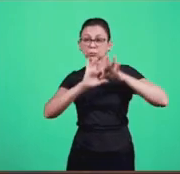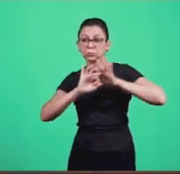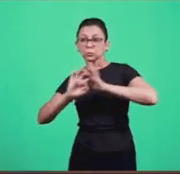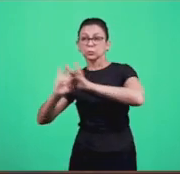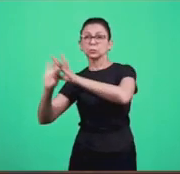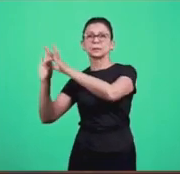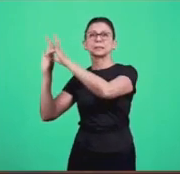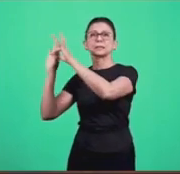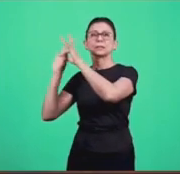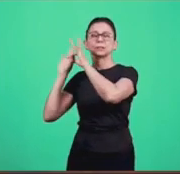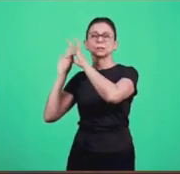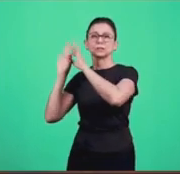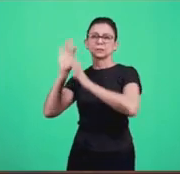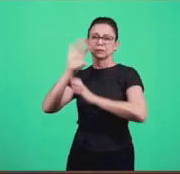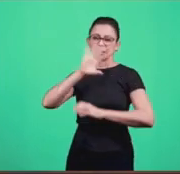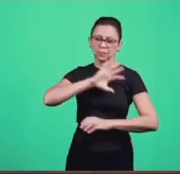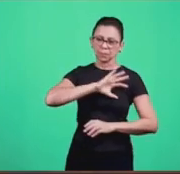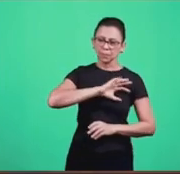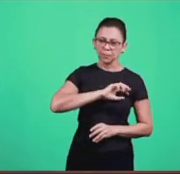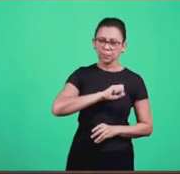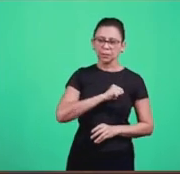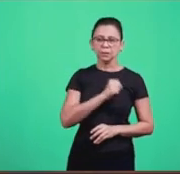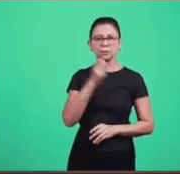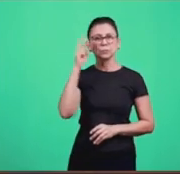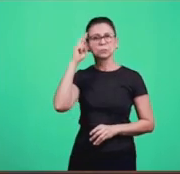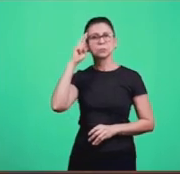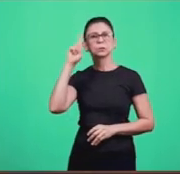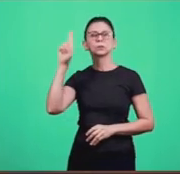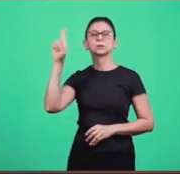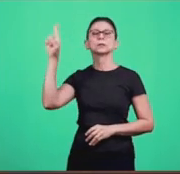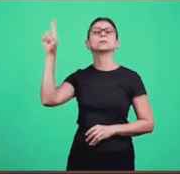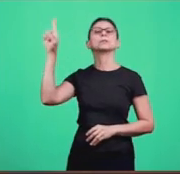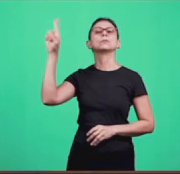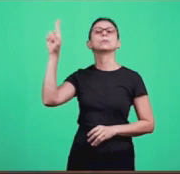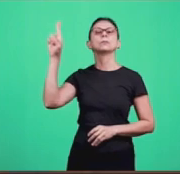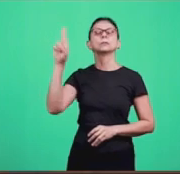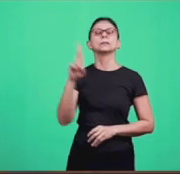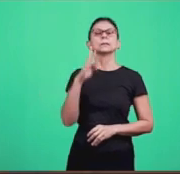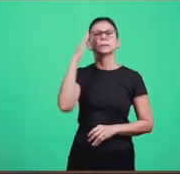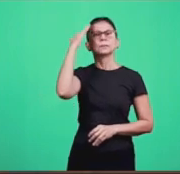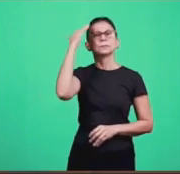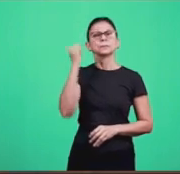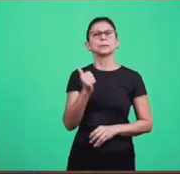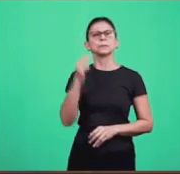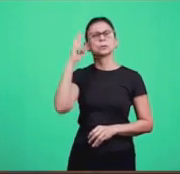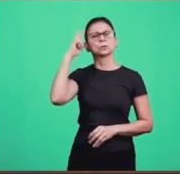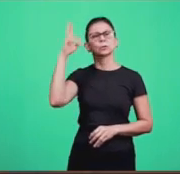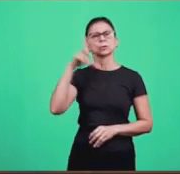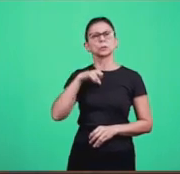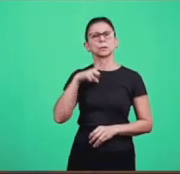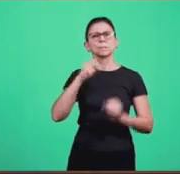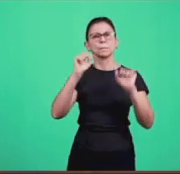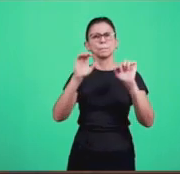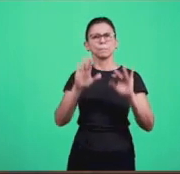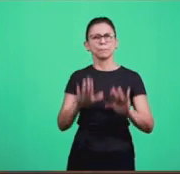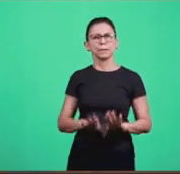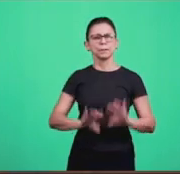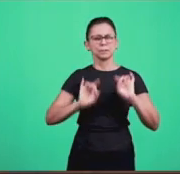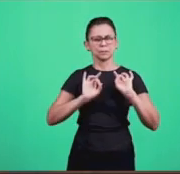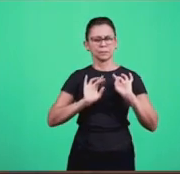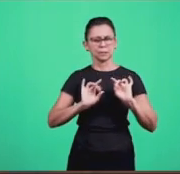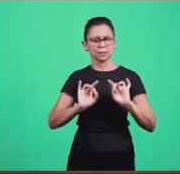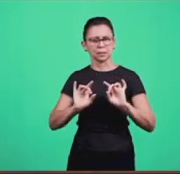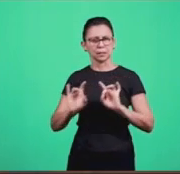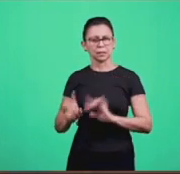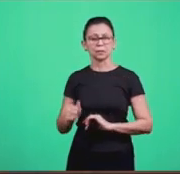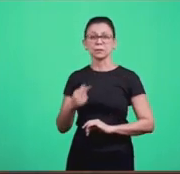nos aproxima a Dios. Temor al Señor es cuando nosotros amamos a Dios, lo respetamos